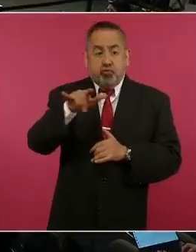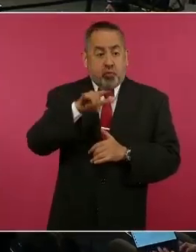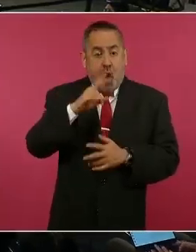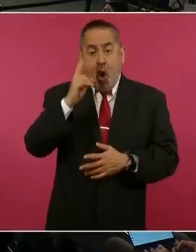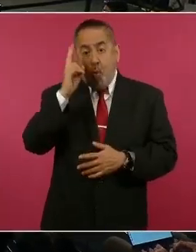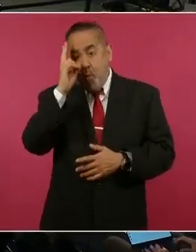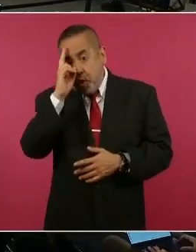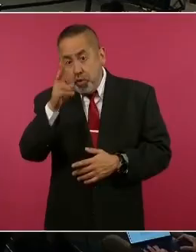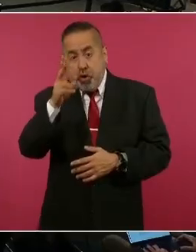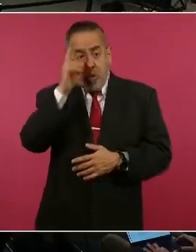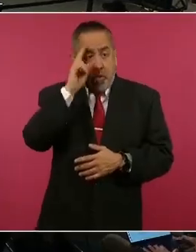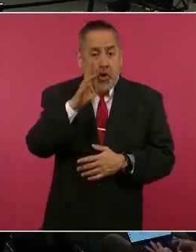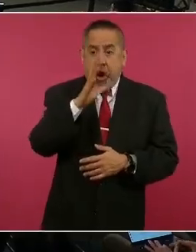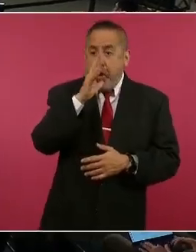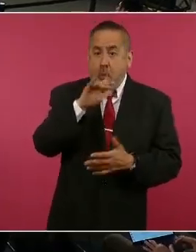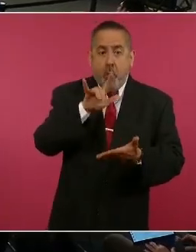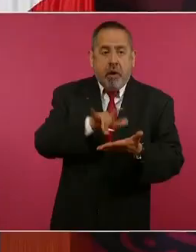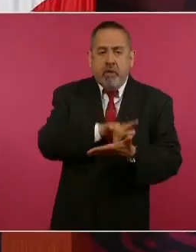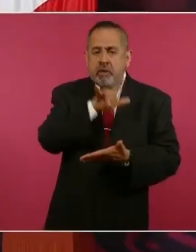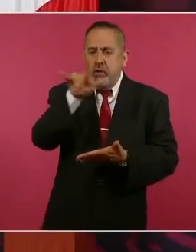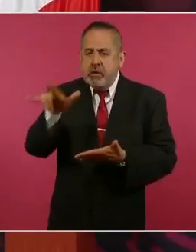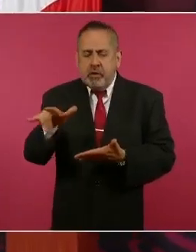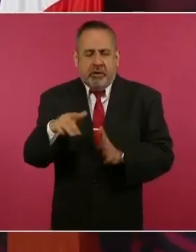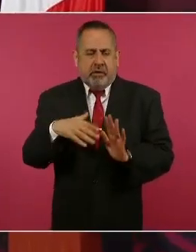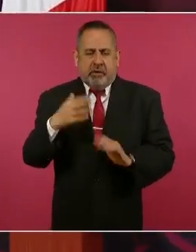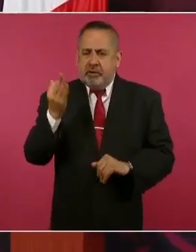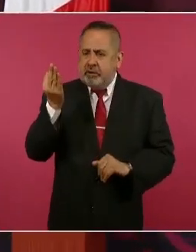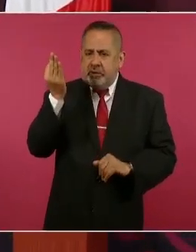aéreos a Ecuador,